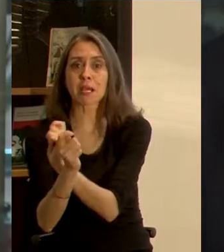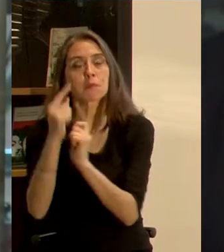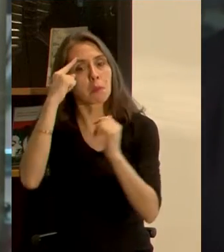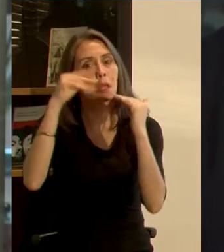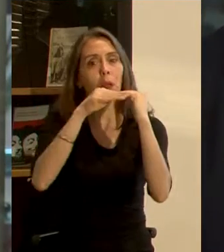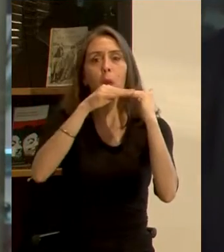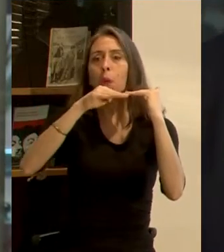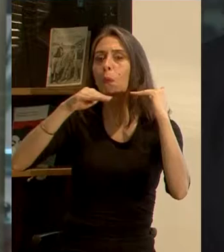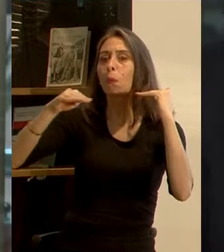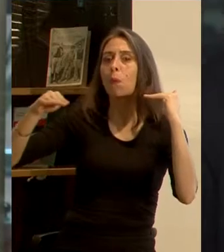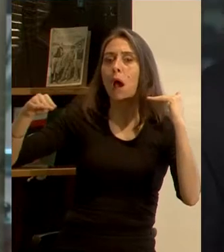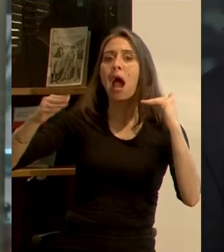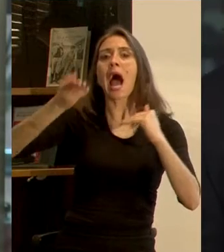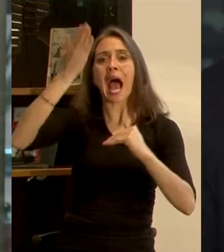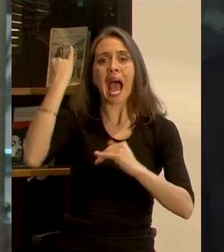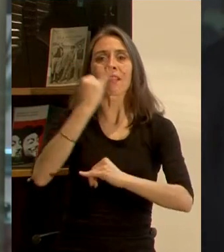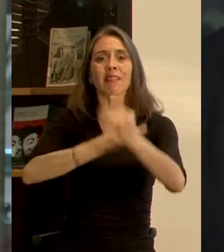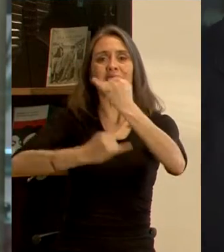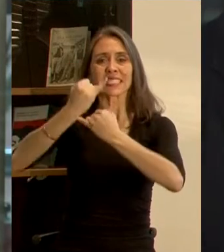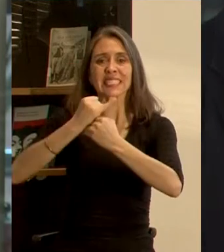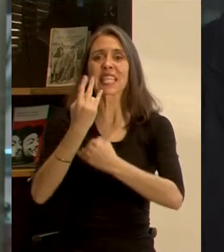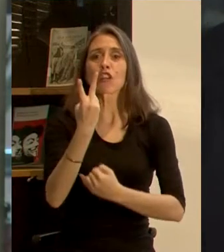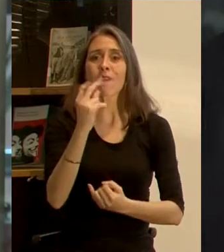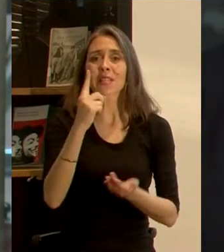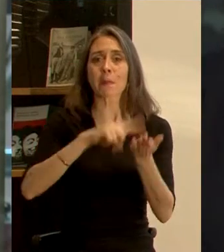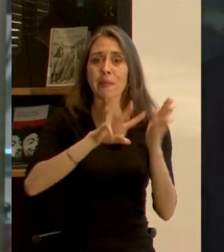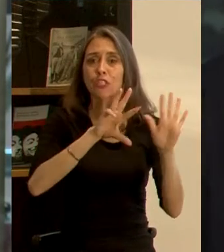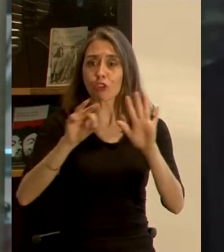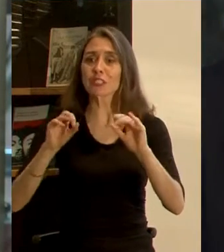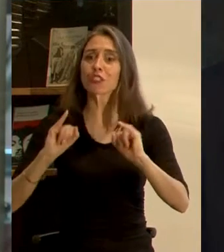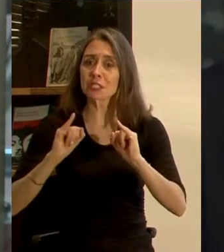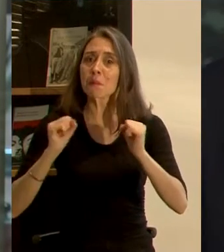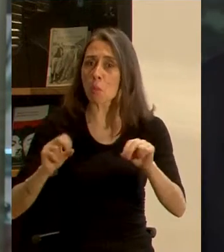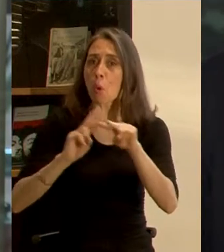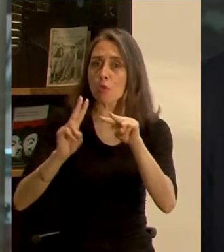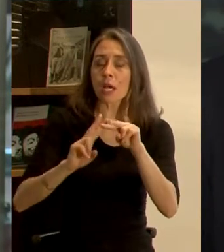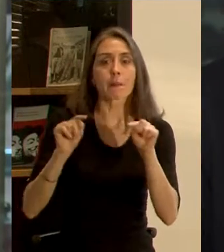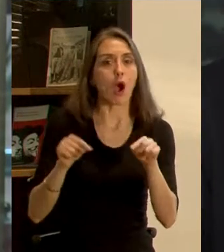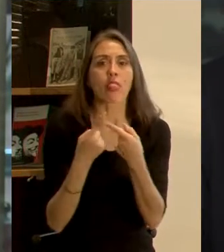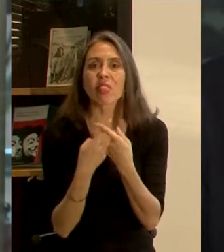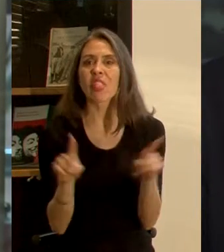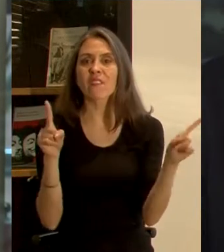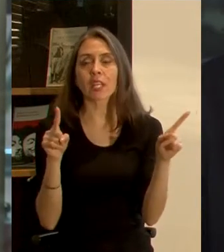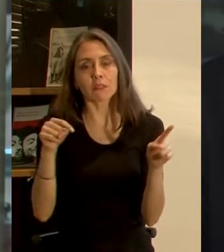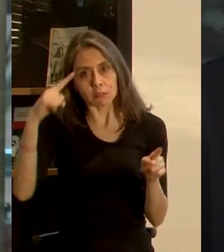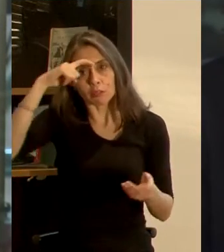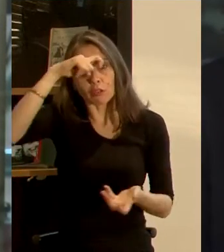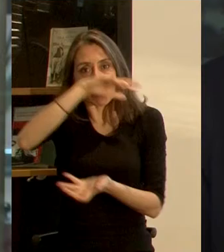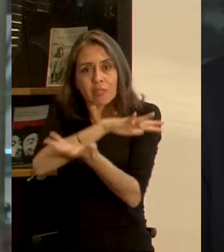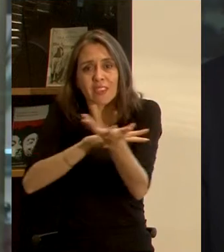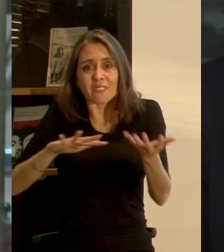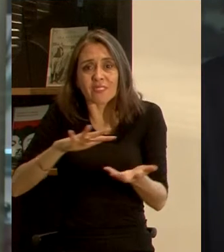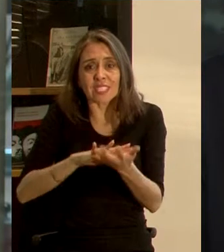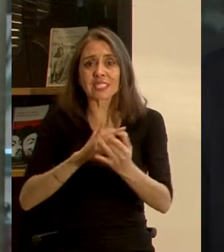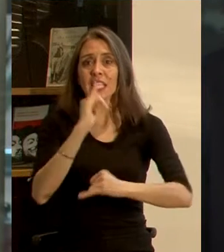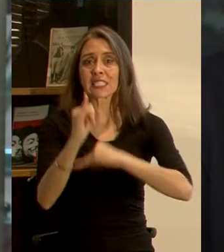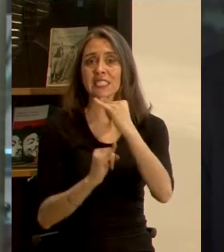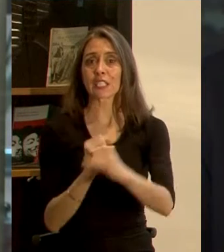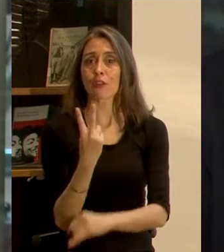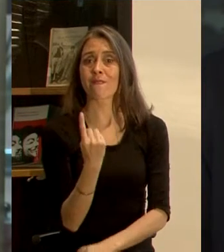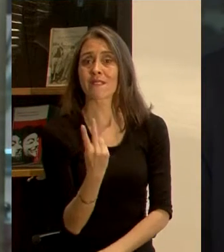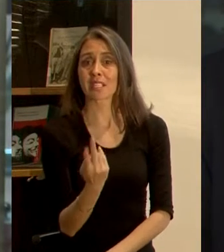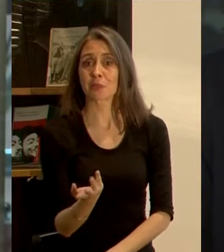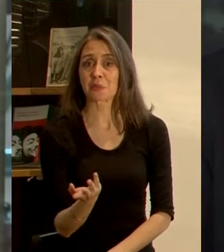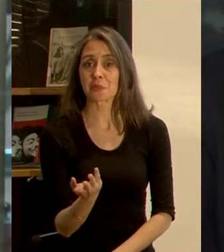que claro, que permitió construir el siglo XX, pero es totalmente incapaz de entender la complejidad del siglo XXI. El problema es